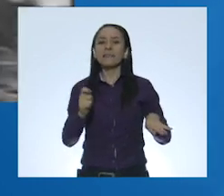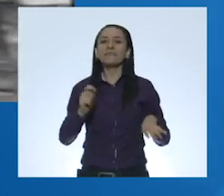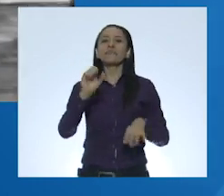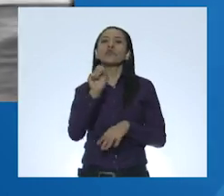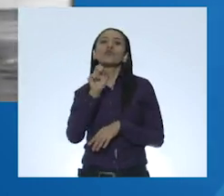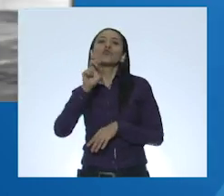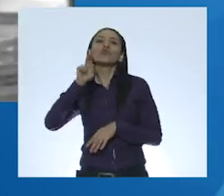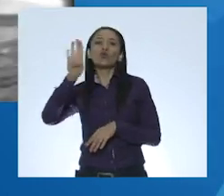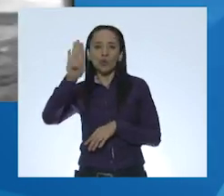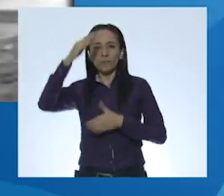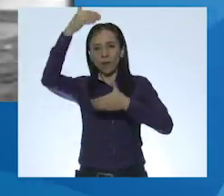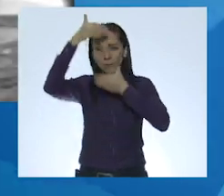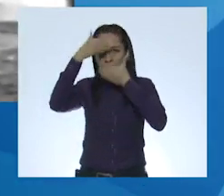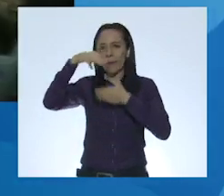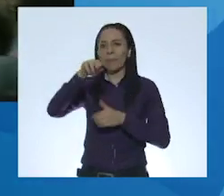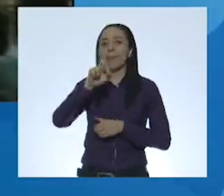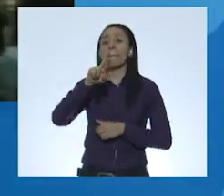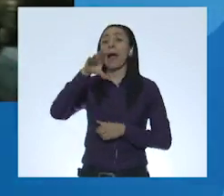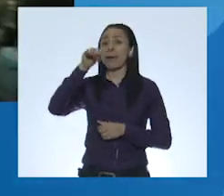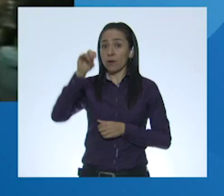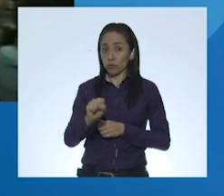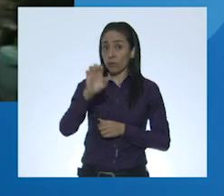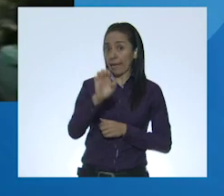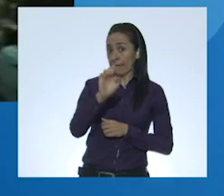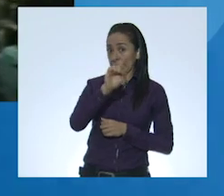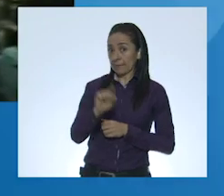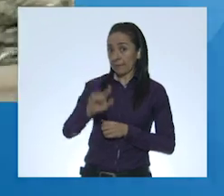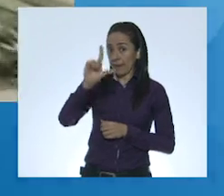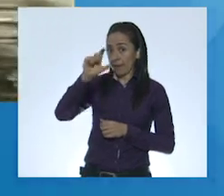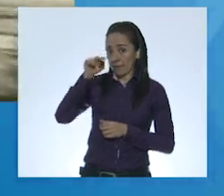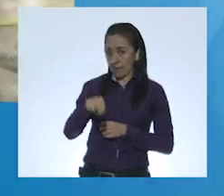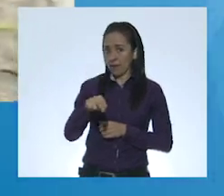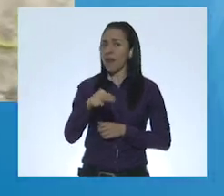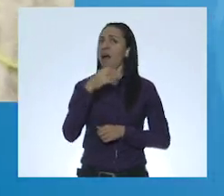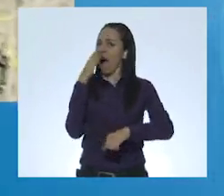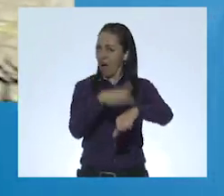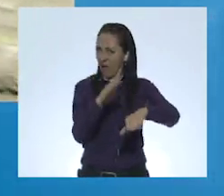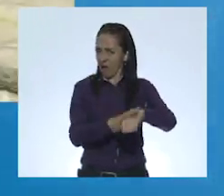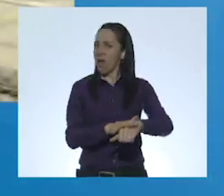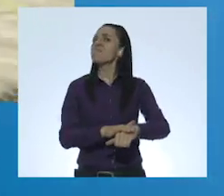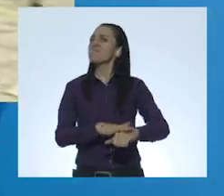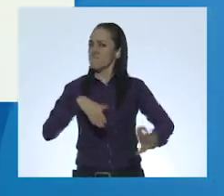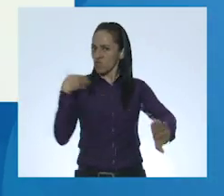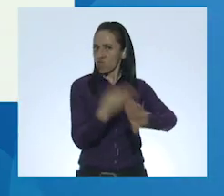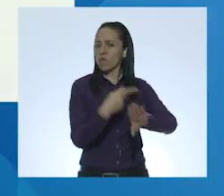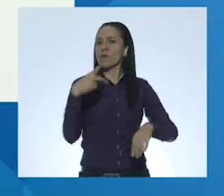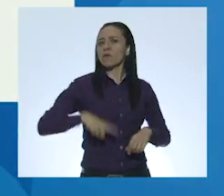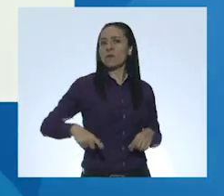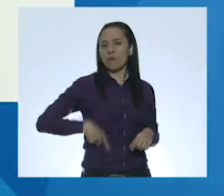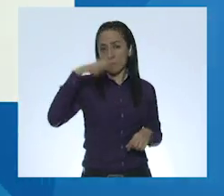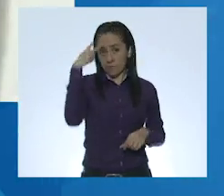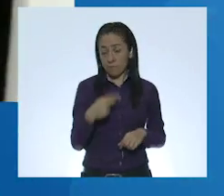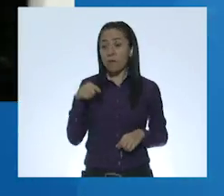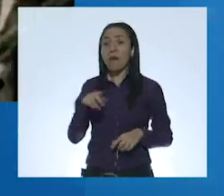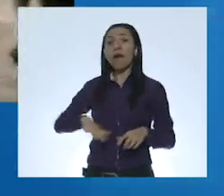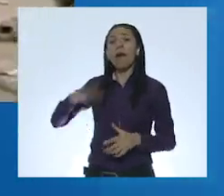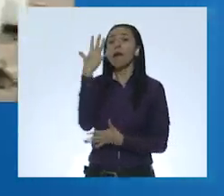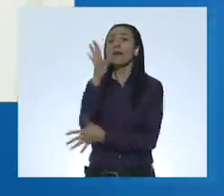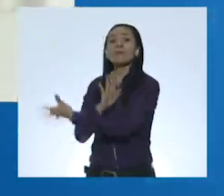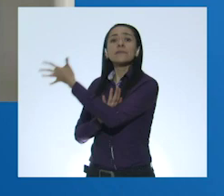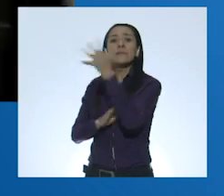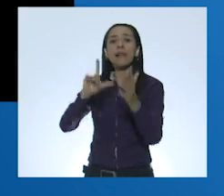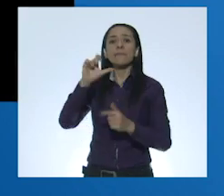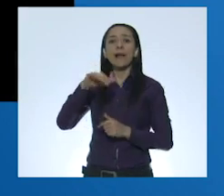El EZLN le declaró la guerra al gobierno mexicano en su primera declaración de la Selva Lacandona y reclamó